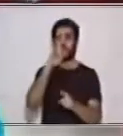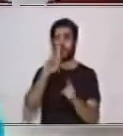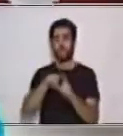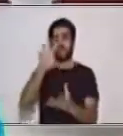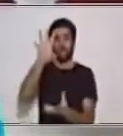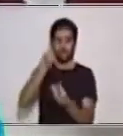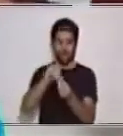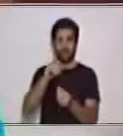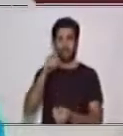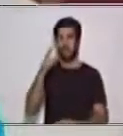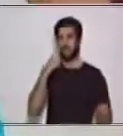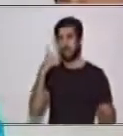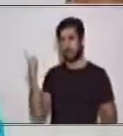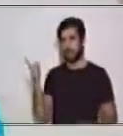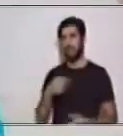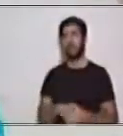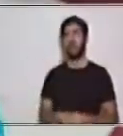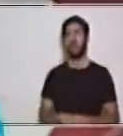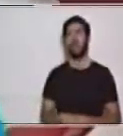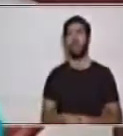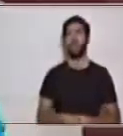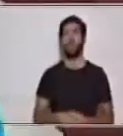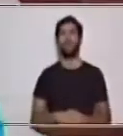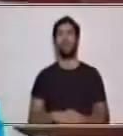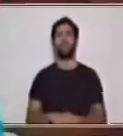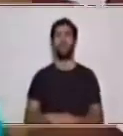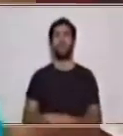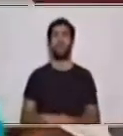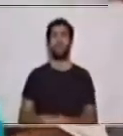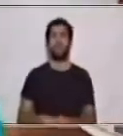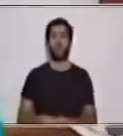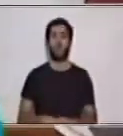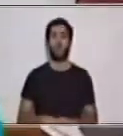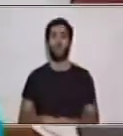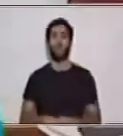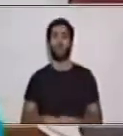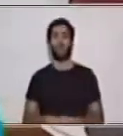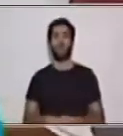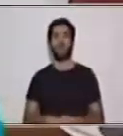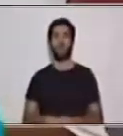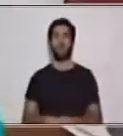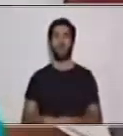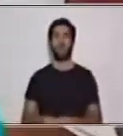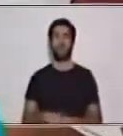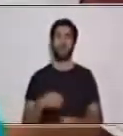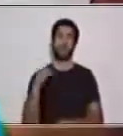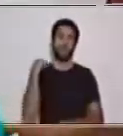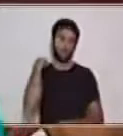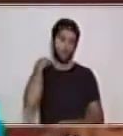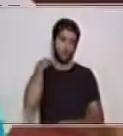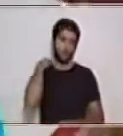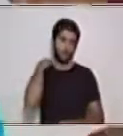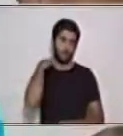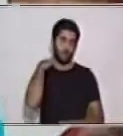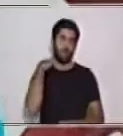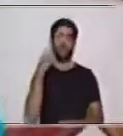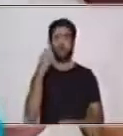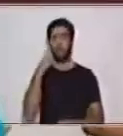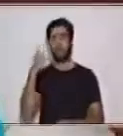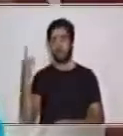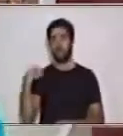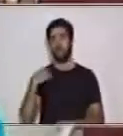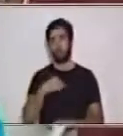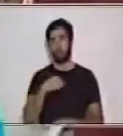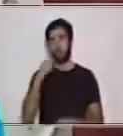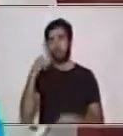la respectiva multiplicación. Por lo tanto, seguimos multiplicando el otro. Estos probablemente ya no me sirvan porque ya